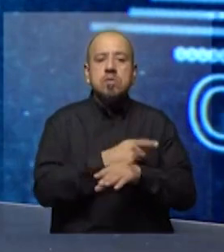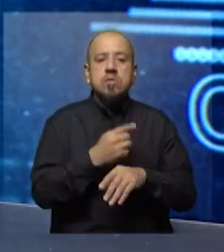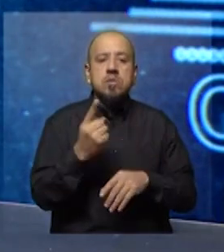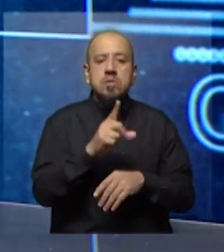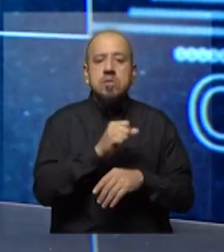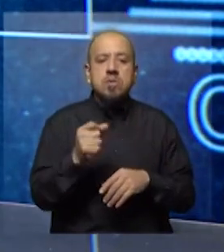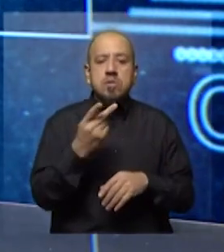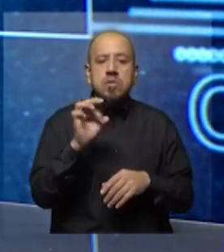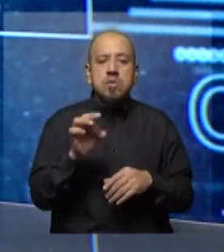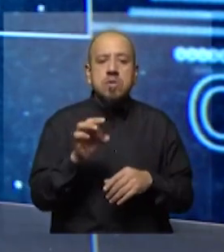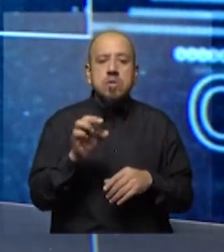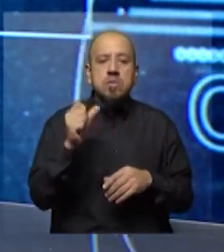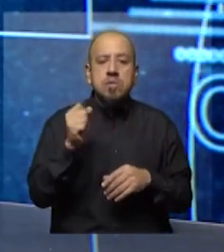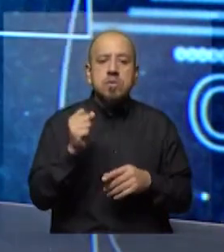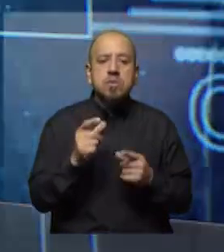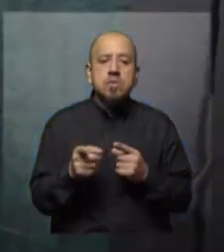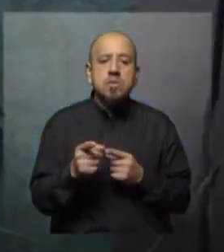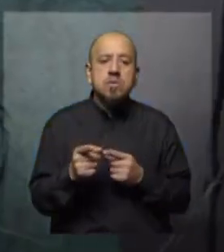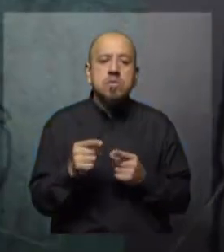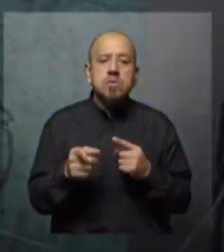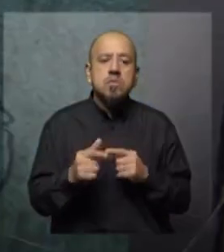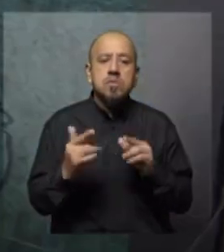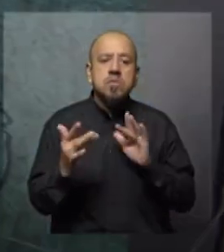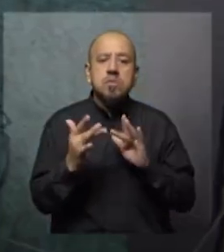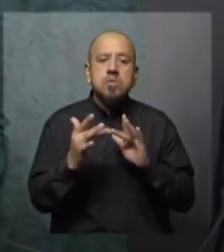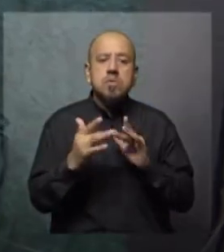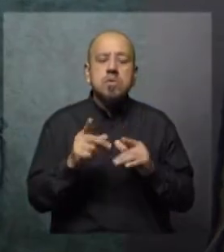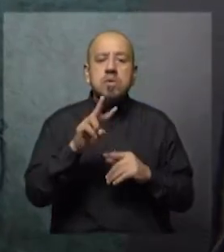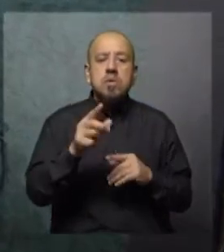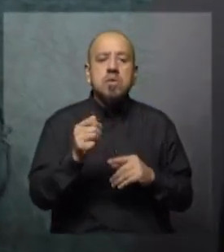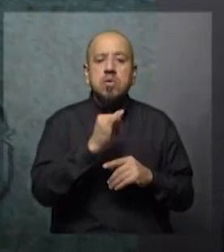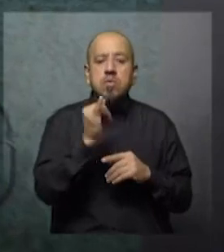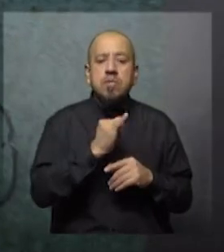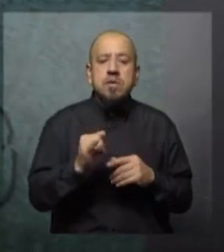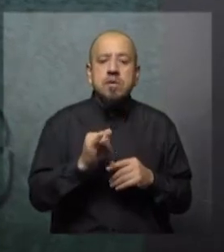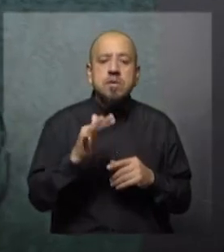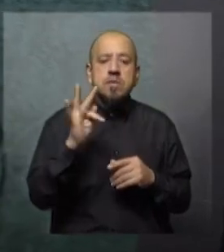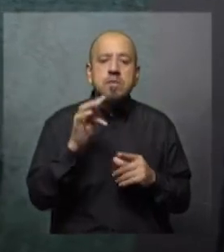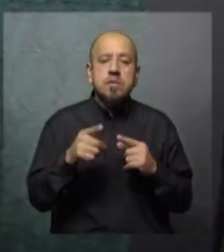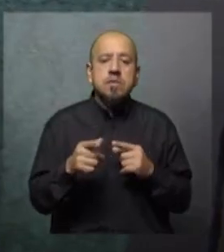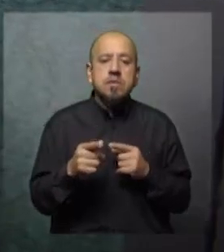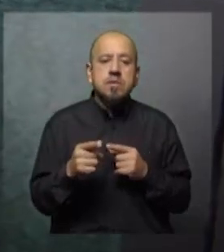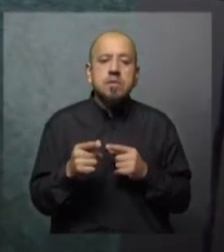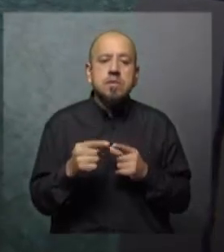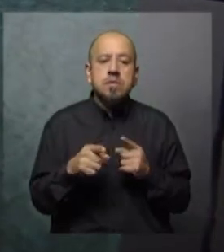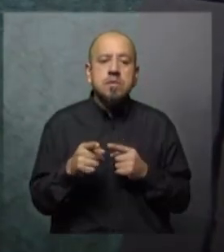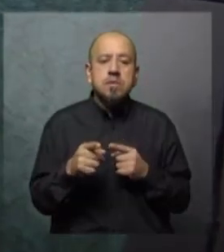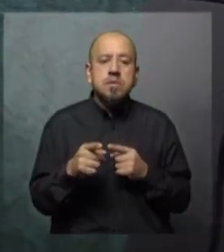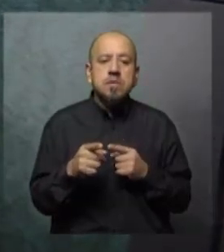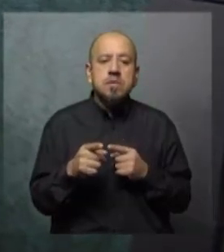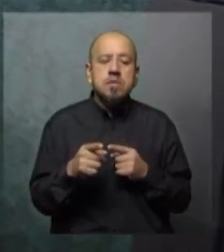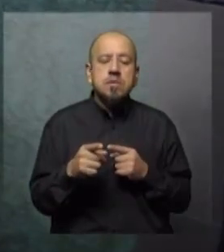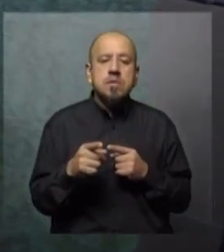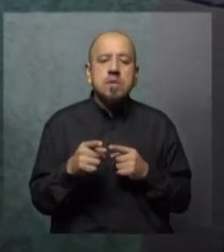pesos de la época no verdad uno entraba en contacto así como Ferreira al mismo tiempo esta es la edición